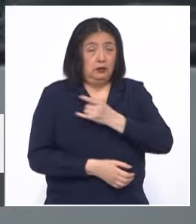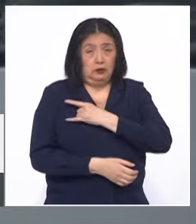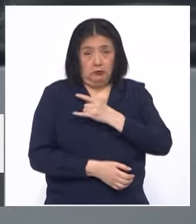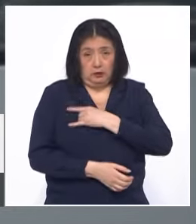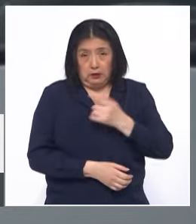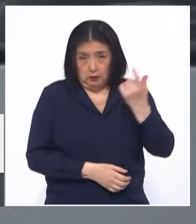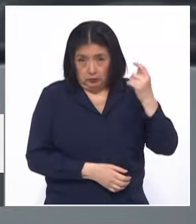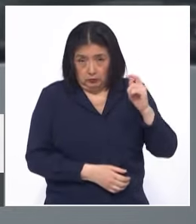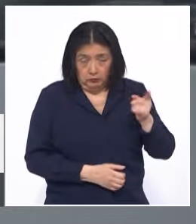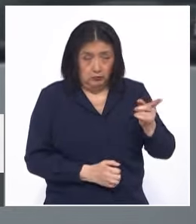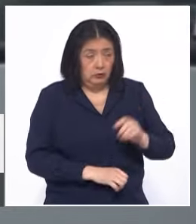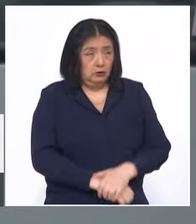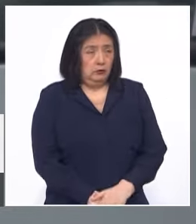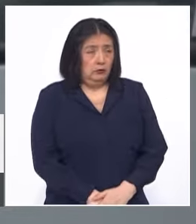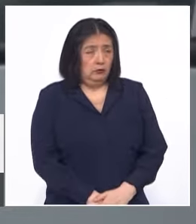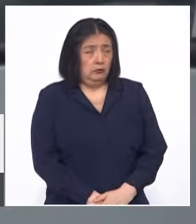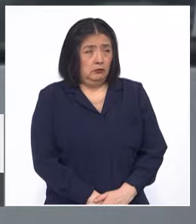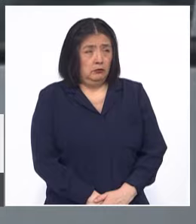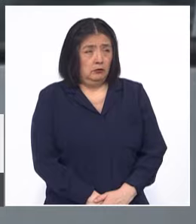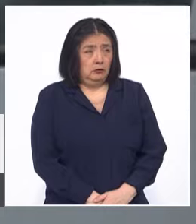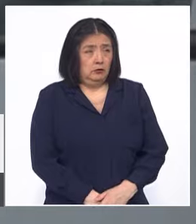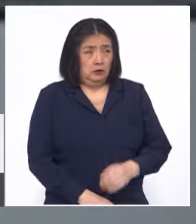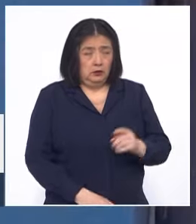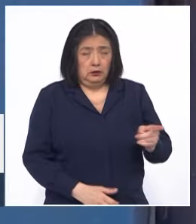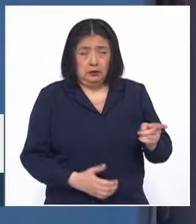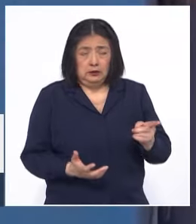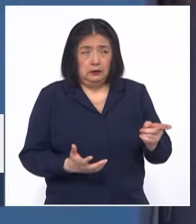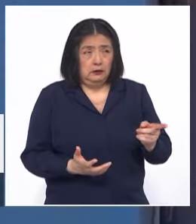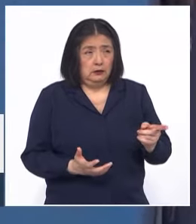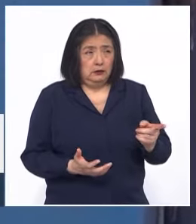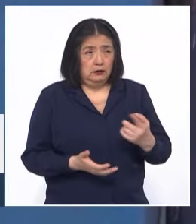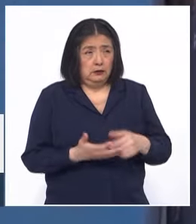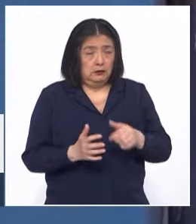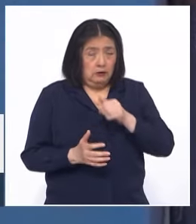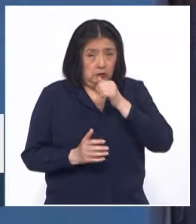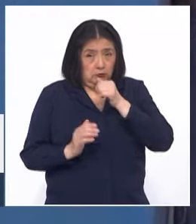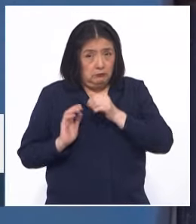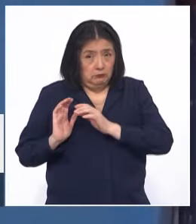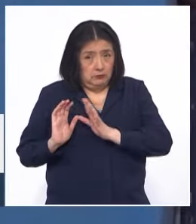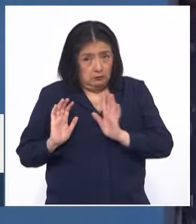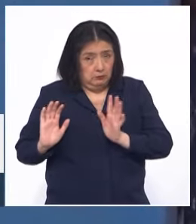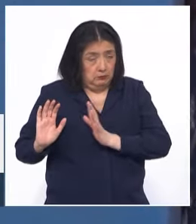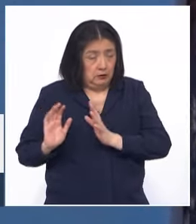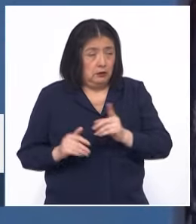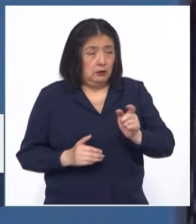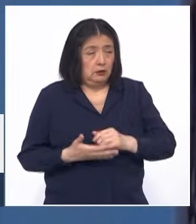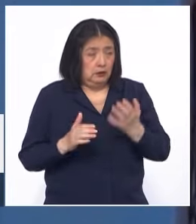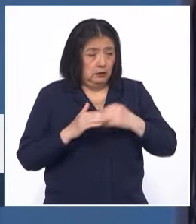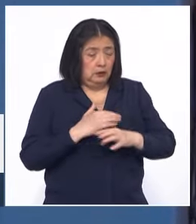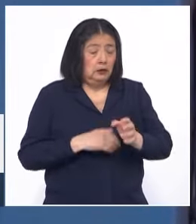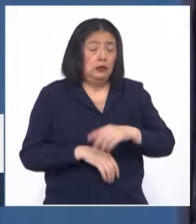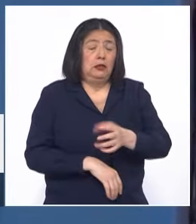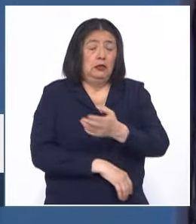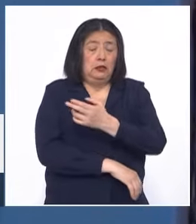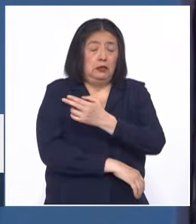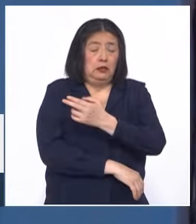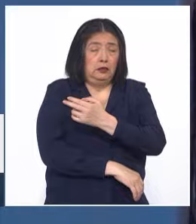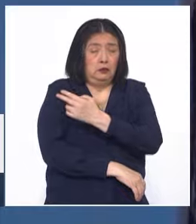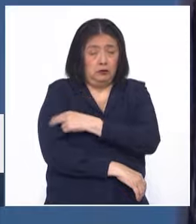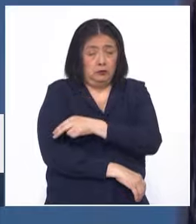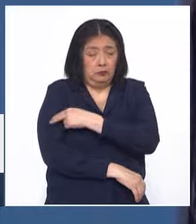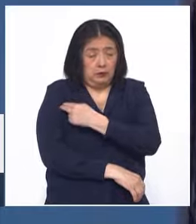truquillo eh su eh condición es reservada ella se encuentra en el hospital Víctor lazarte